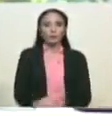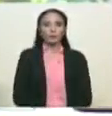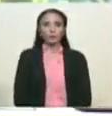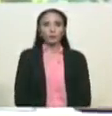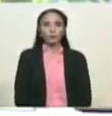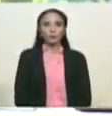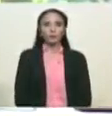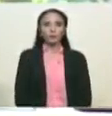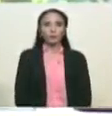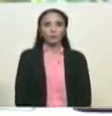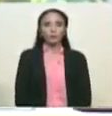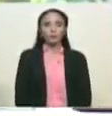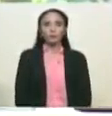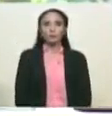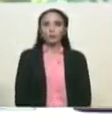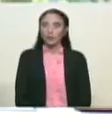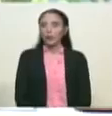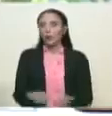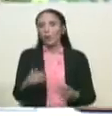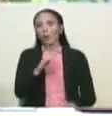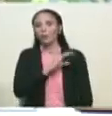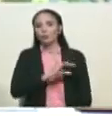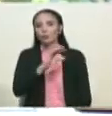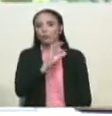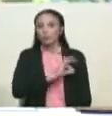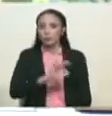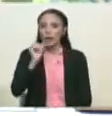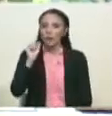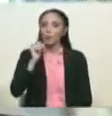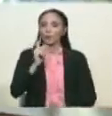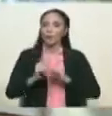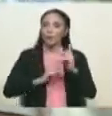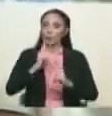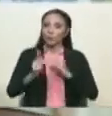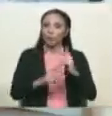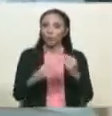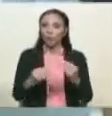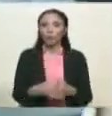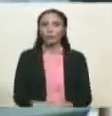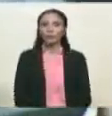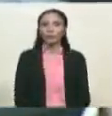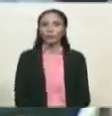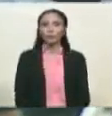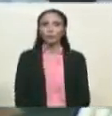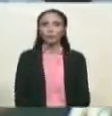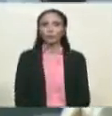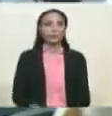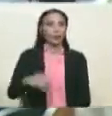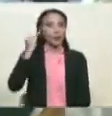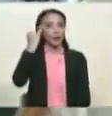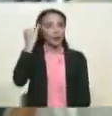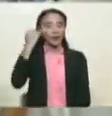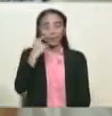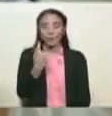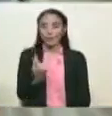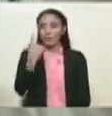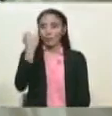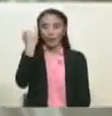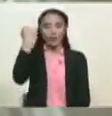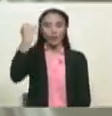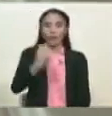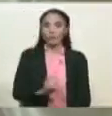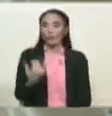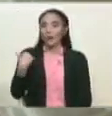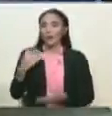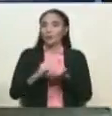del socialismo productivo. Ese es el frente principal de batalla. Es el